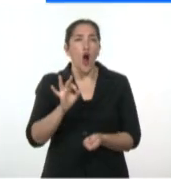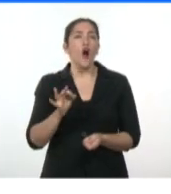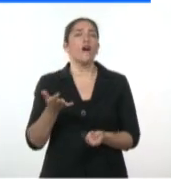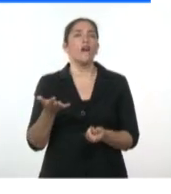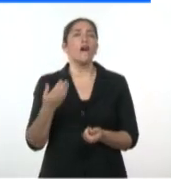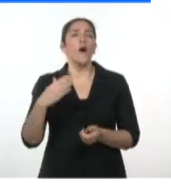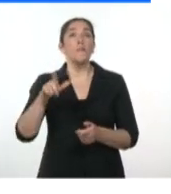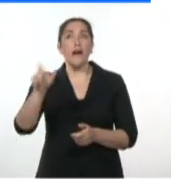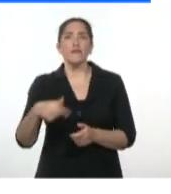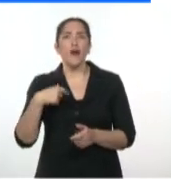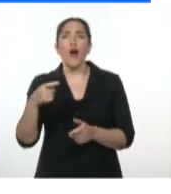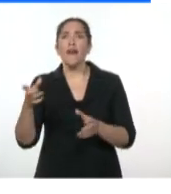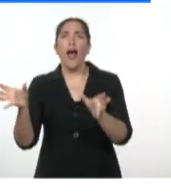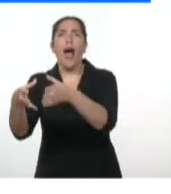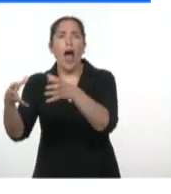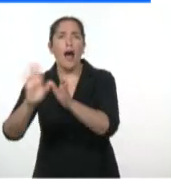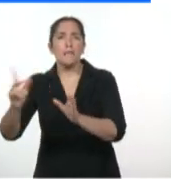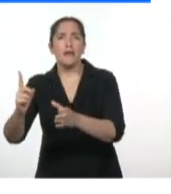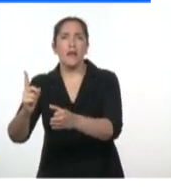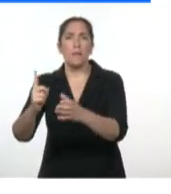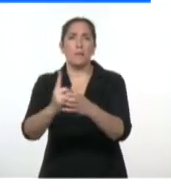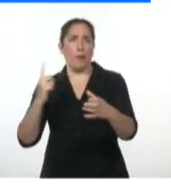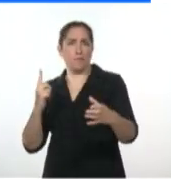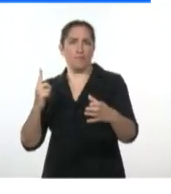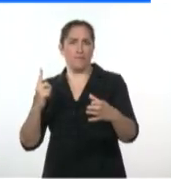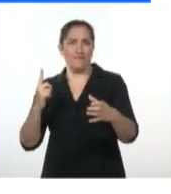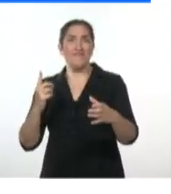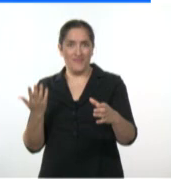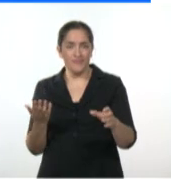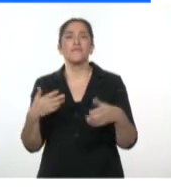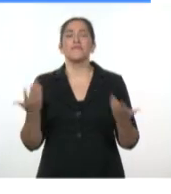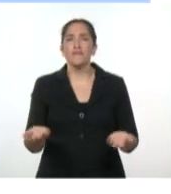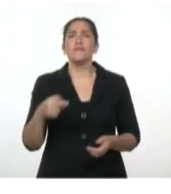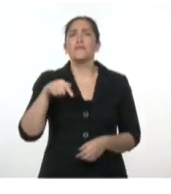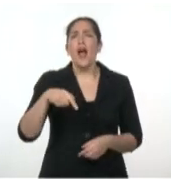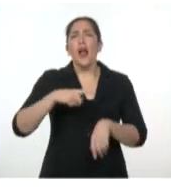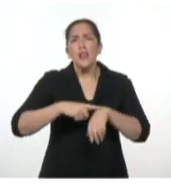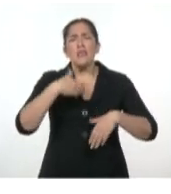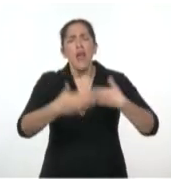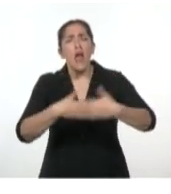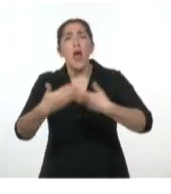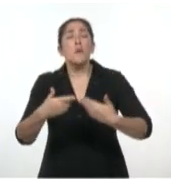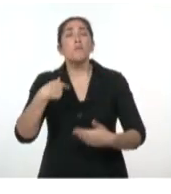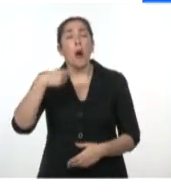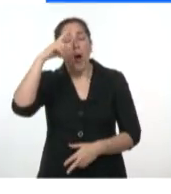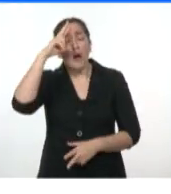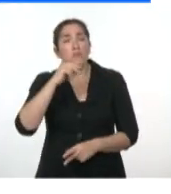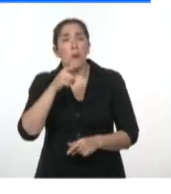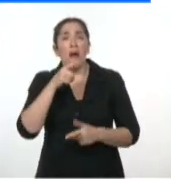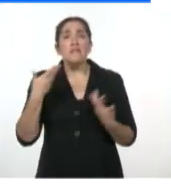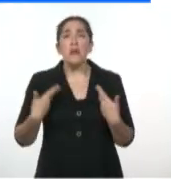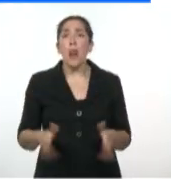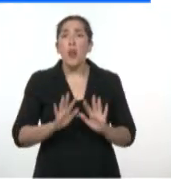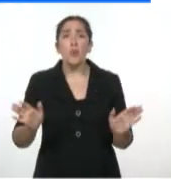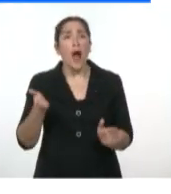pasa. Y te cuento más. Cuando esto sucede durante mucho tiempo en una pareja, al final puede parecer de lo más natural que aparezcan la inseguridad o el